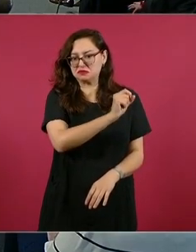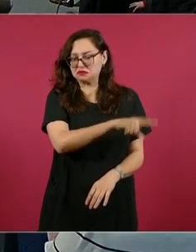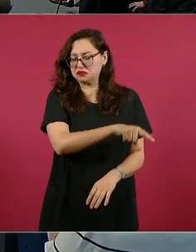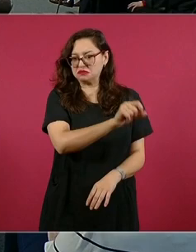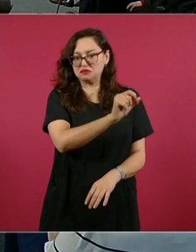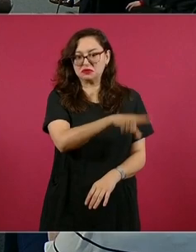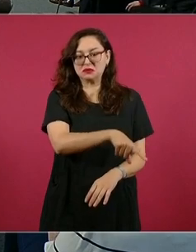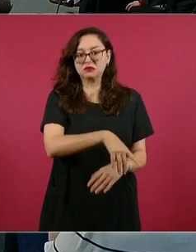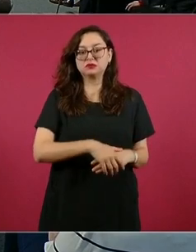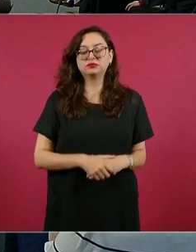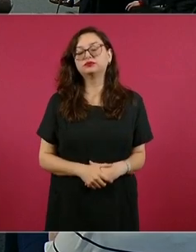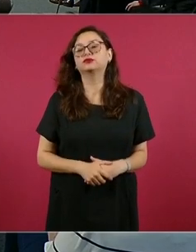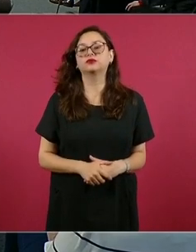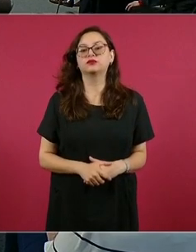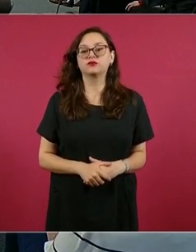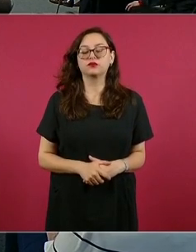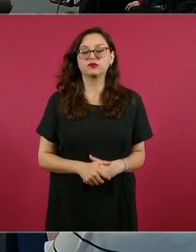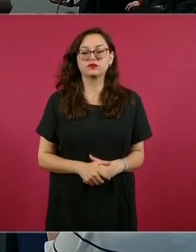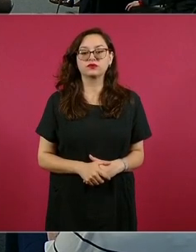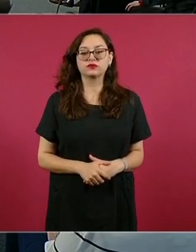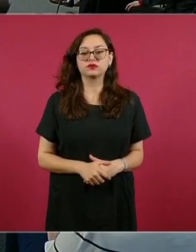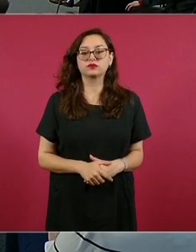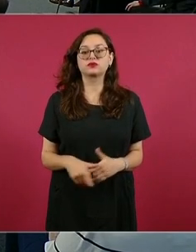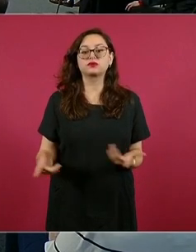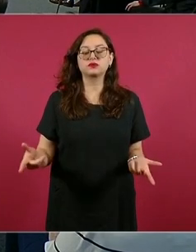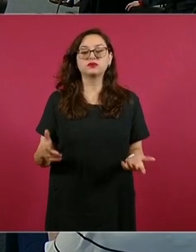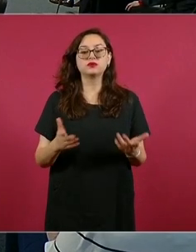precisamente de la Escuela de Derecho? Noriega.